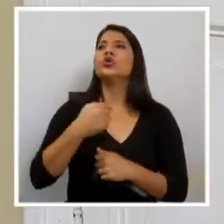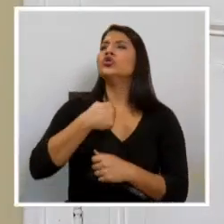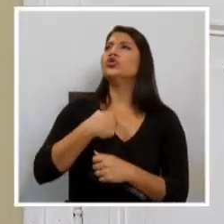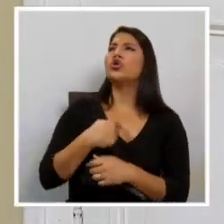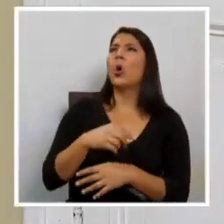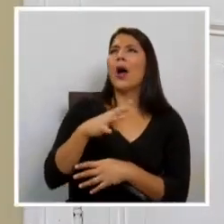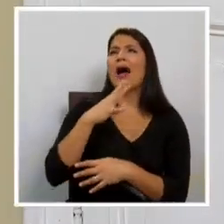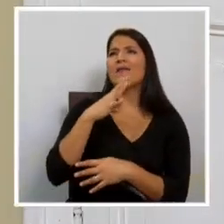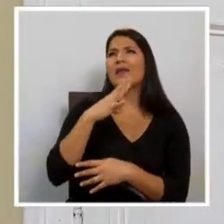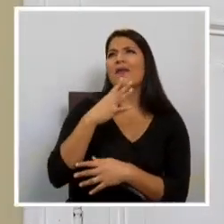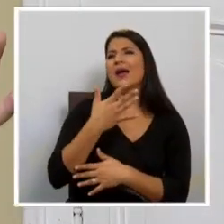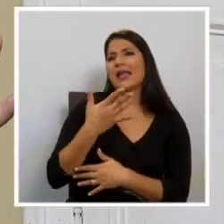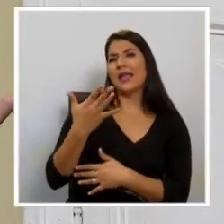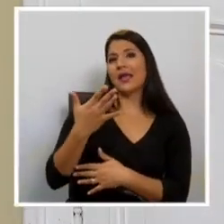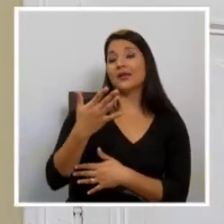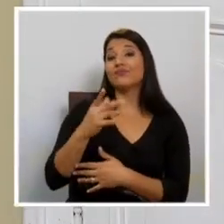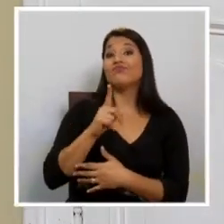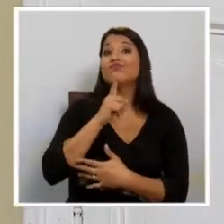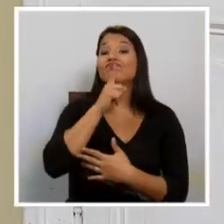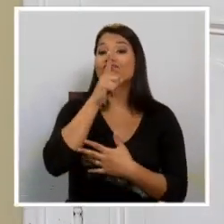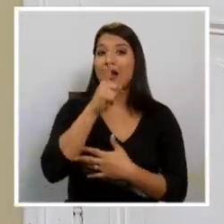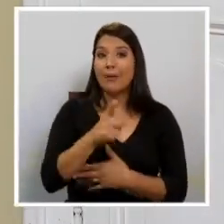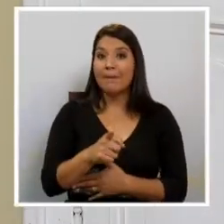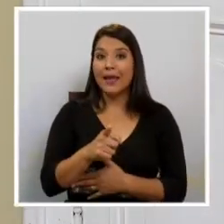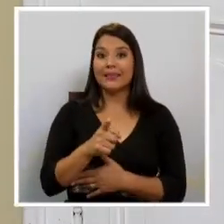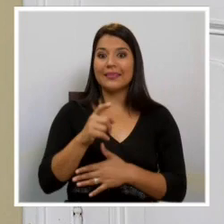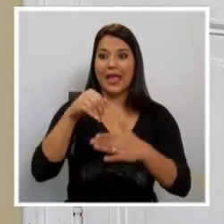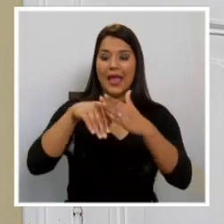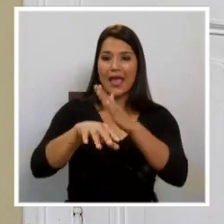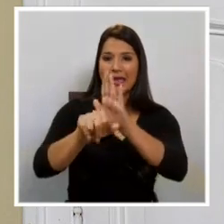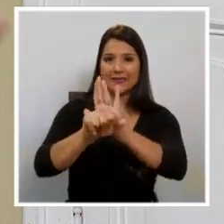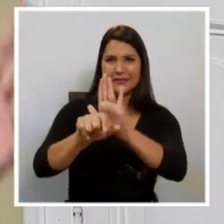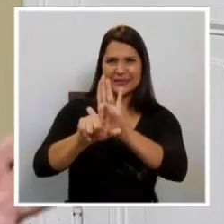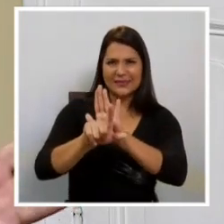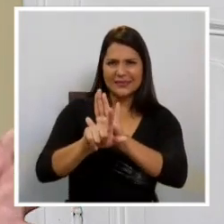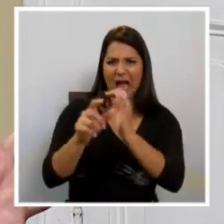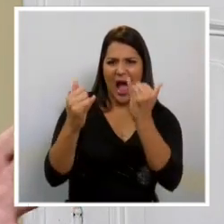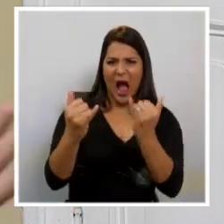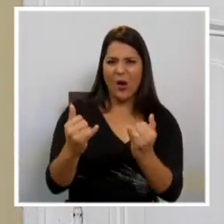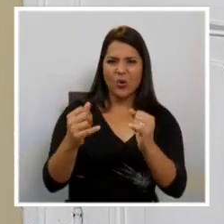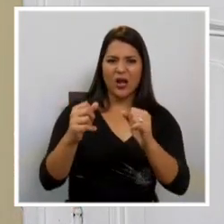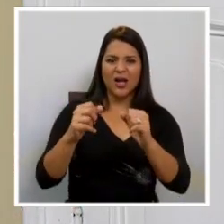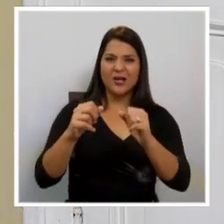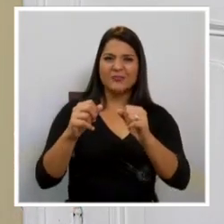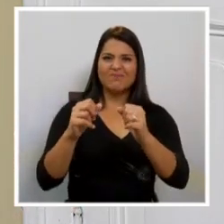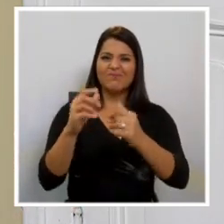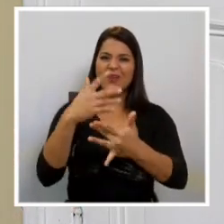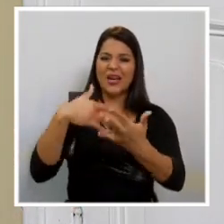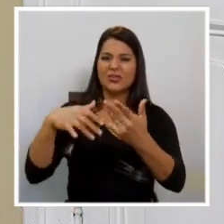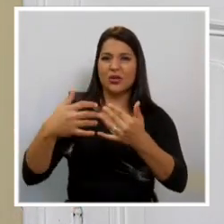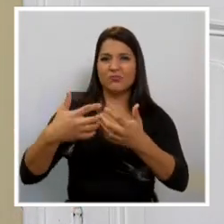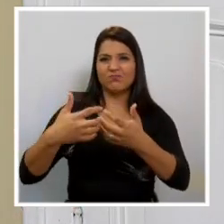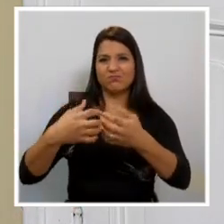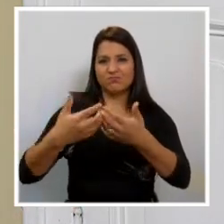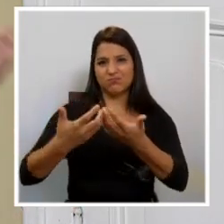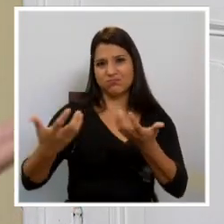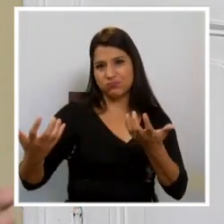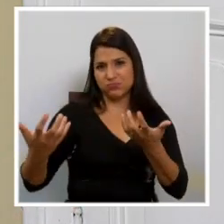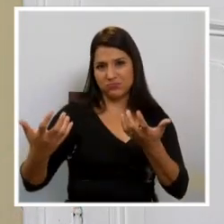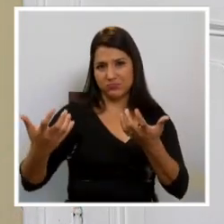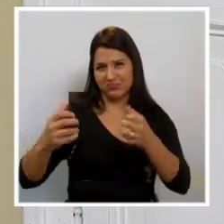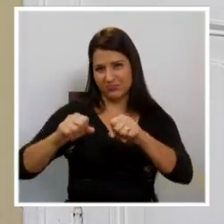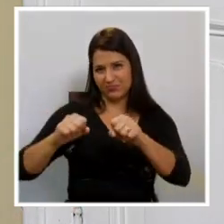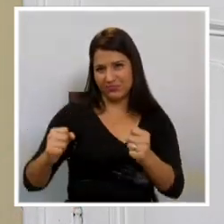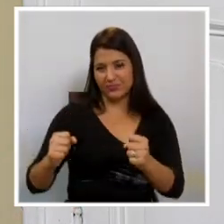a que la realidad parlamentaria está fracturada también. Entonces, hoy día lo que estamos viendo son